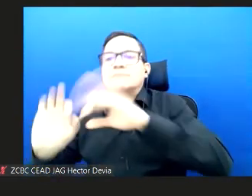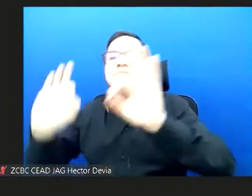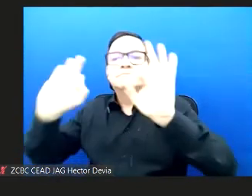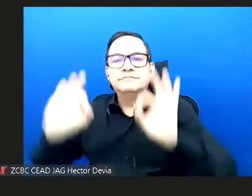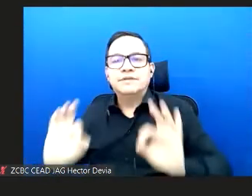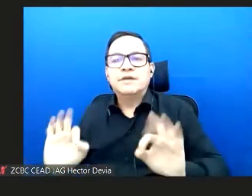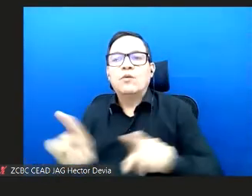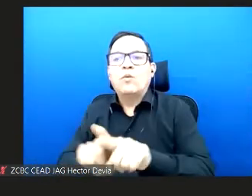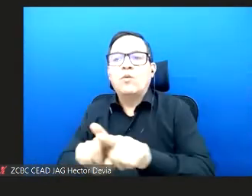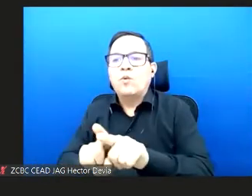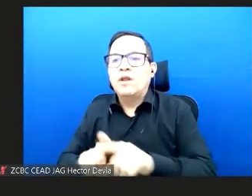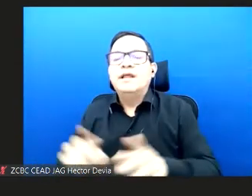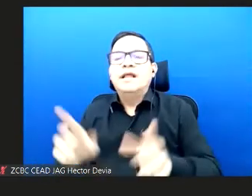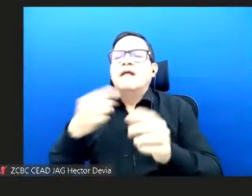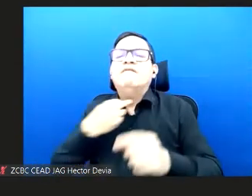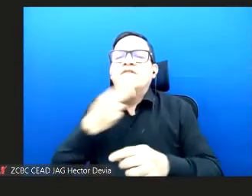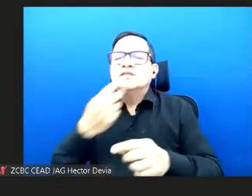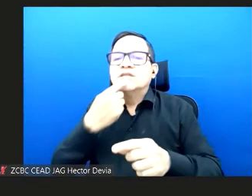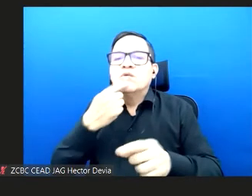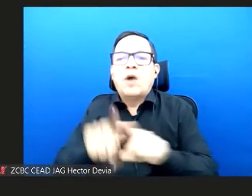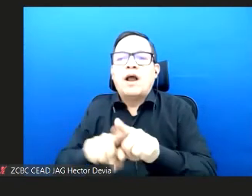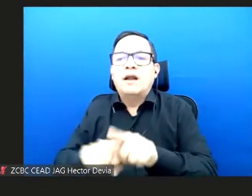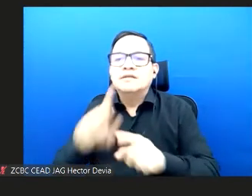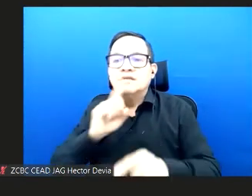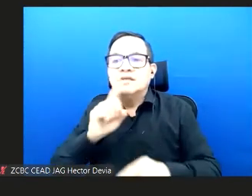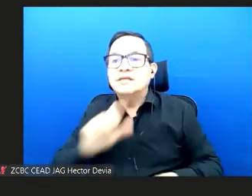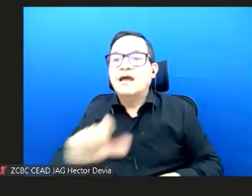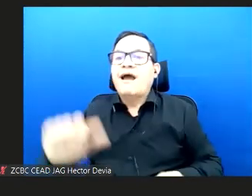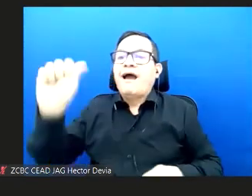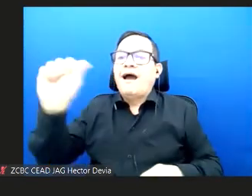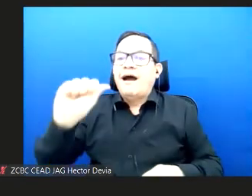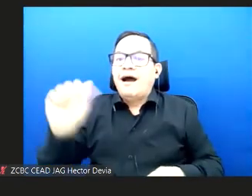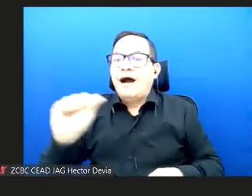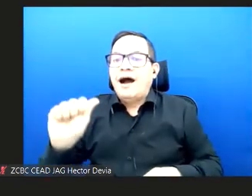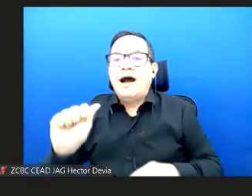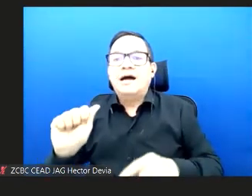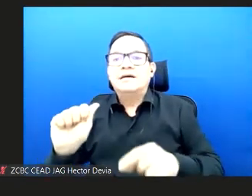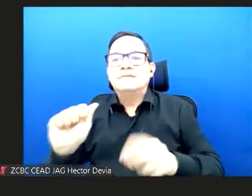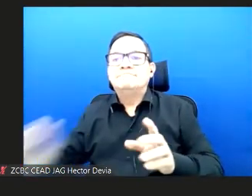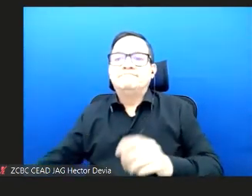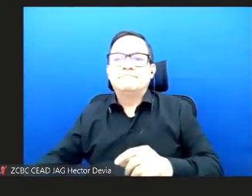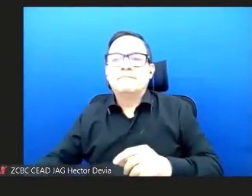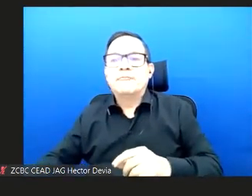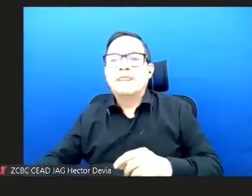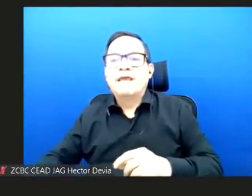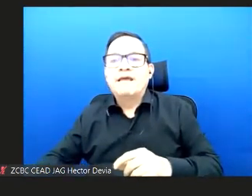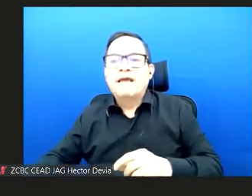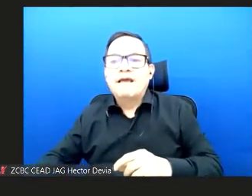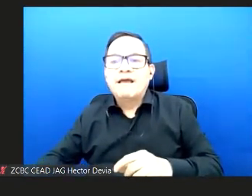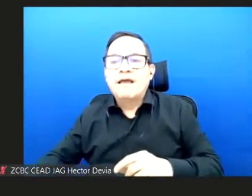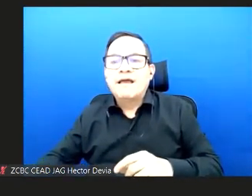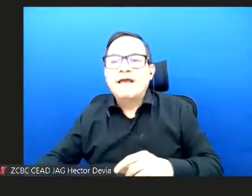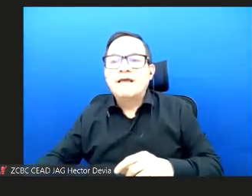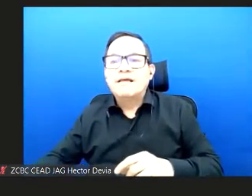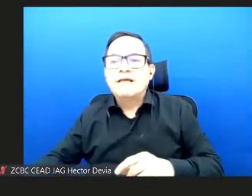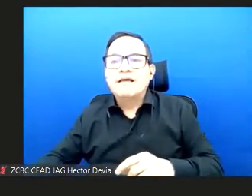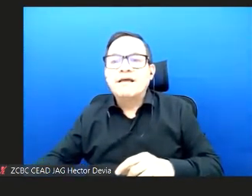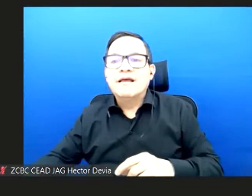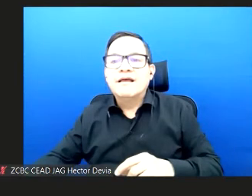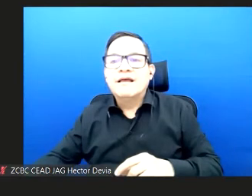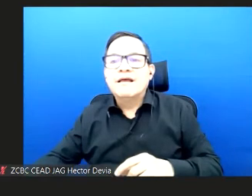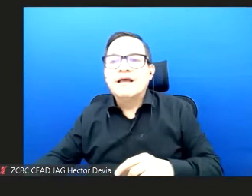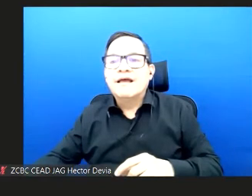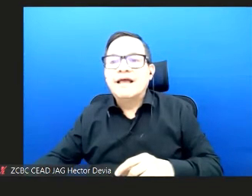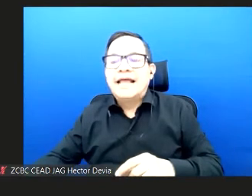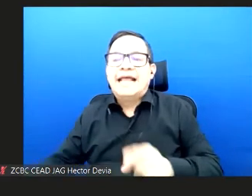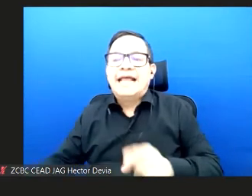lee A es un subconjunto propio de B. O A es igual a B. ¿Sí? Vamos a ver el ejemplo. Decimos que A